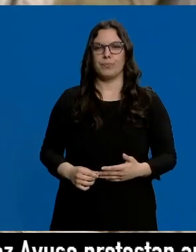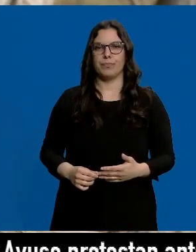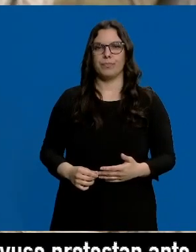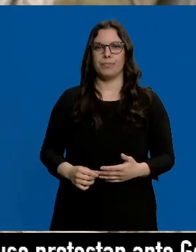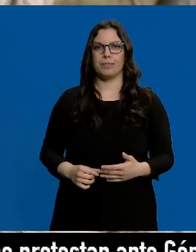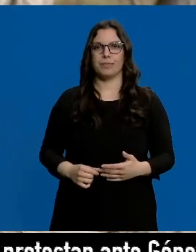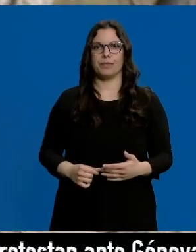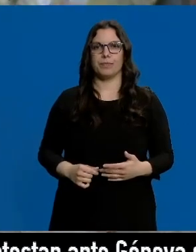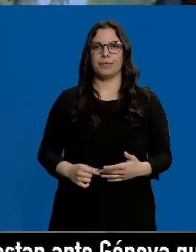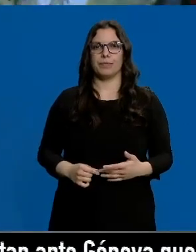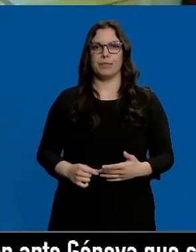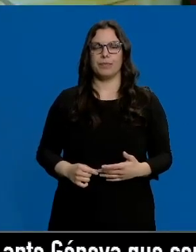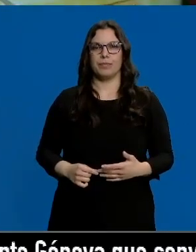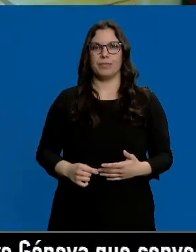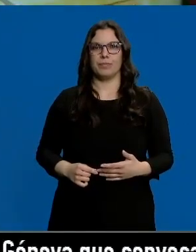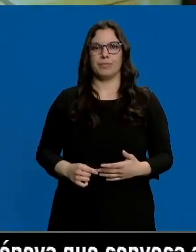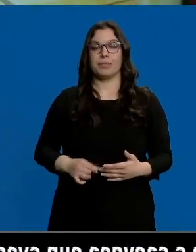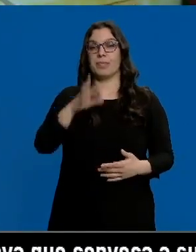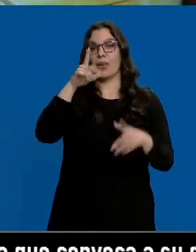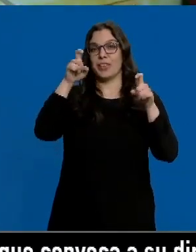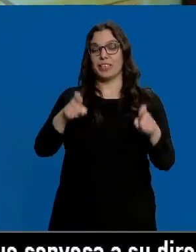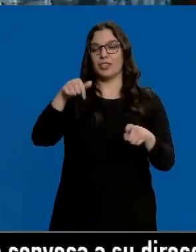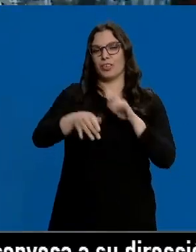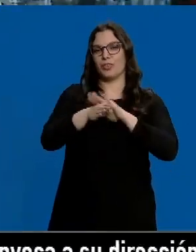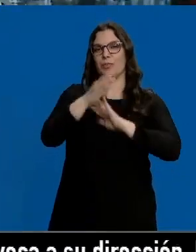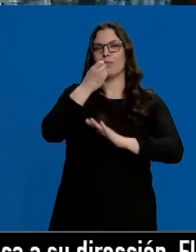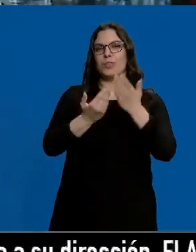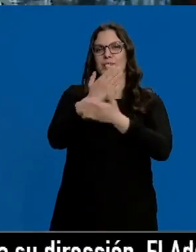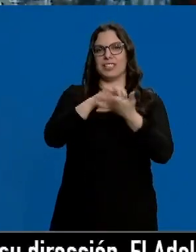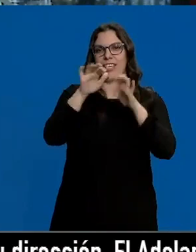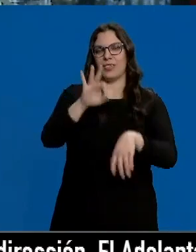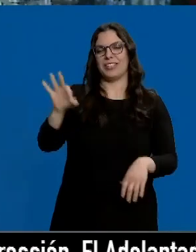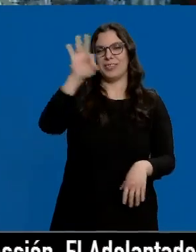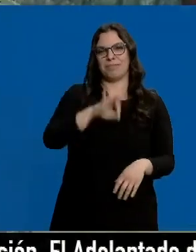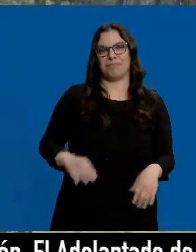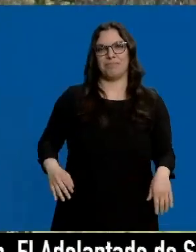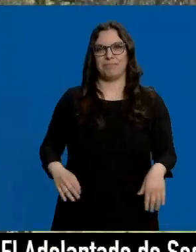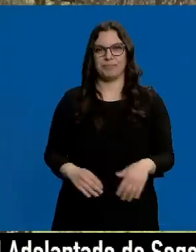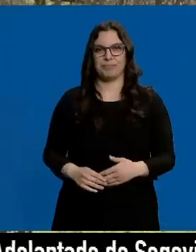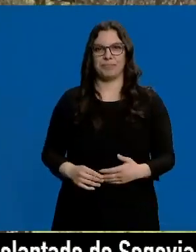Hacemos una pausa, seguimos aquí en Buenos Días Castilla y León. Hasta ahora.